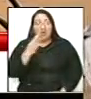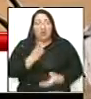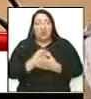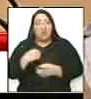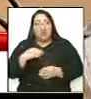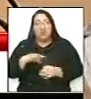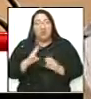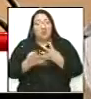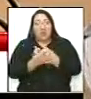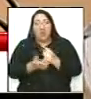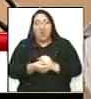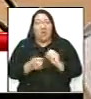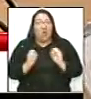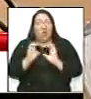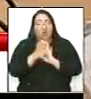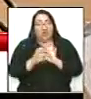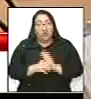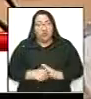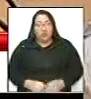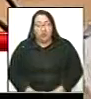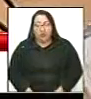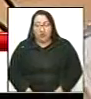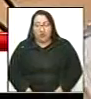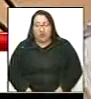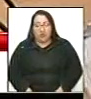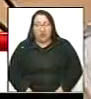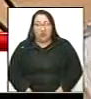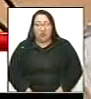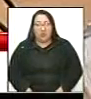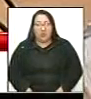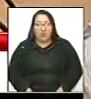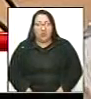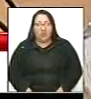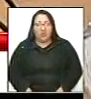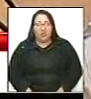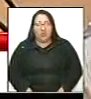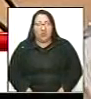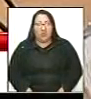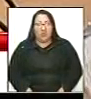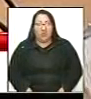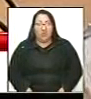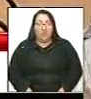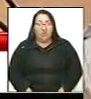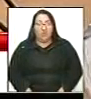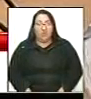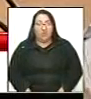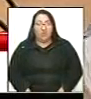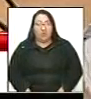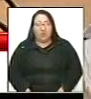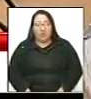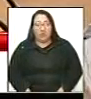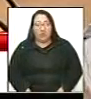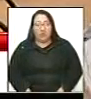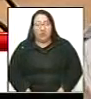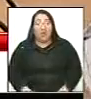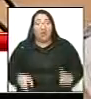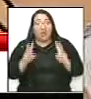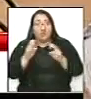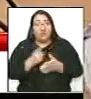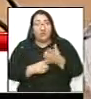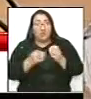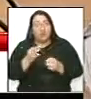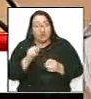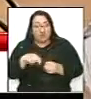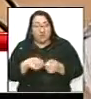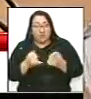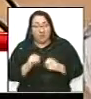civil, penal o constitucional cuando se trata de altos funcionarios del Estado público. El tema es que de